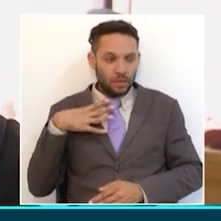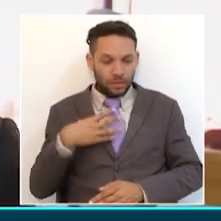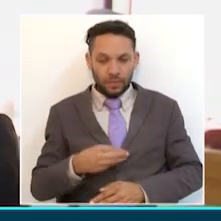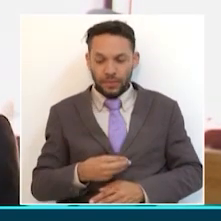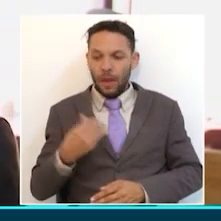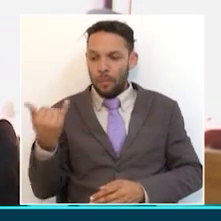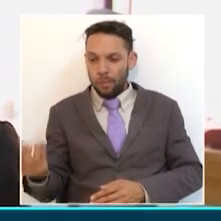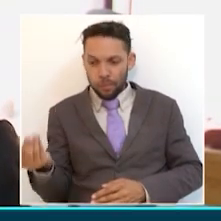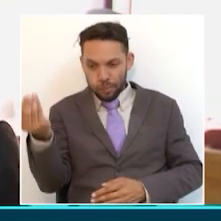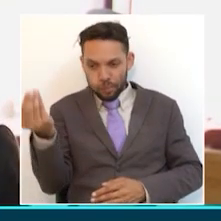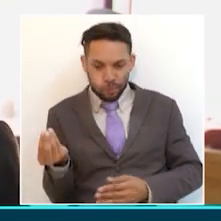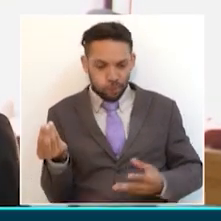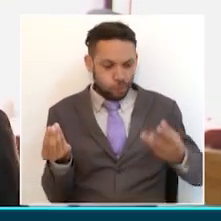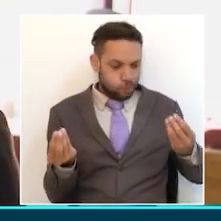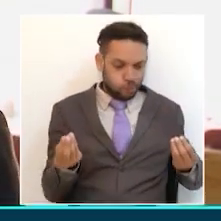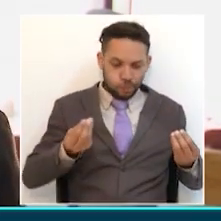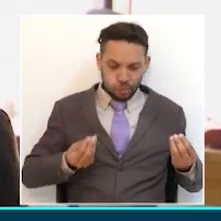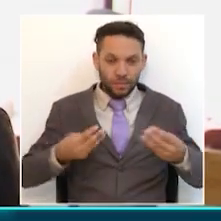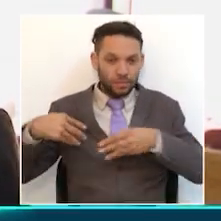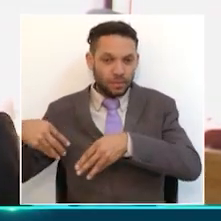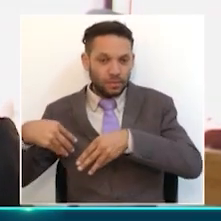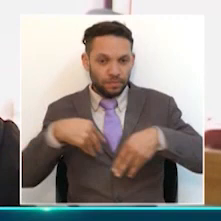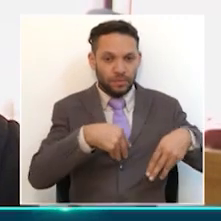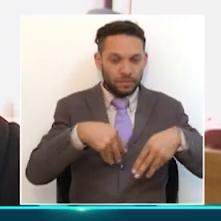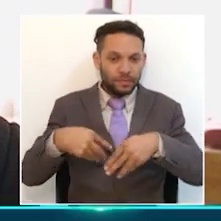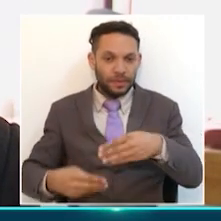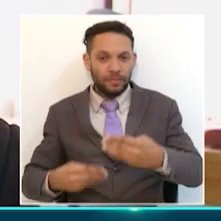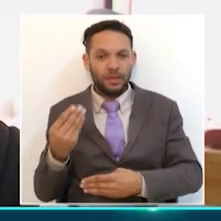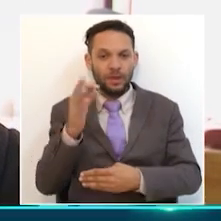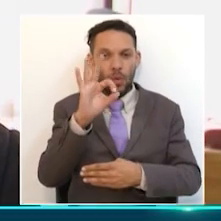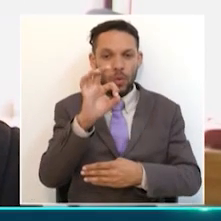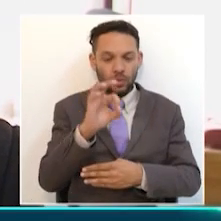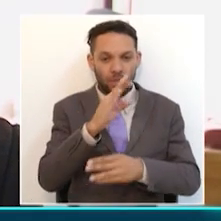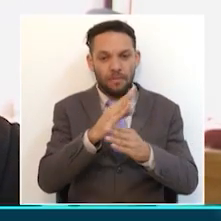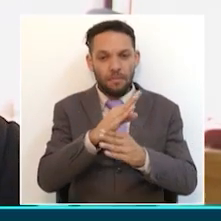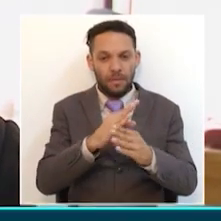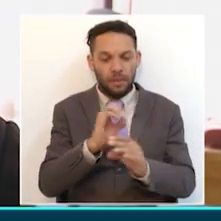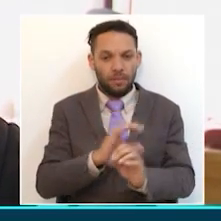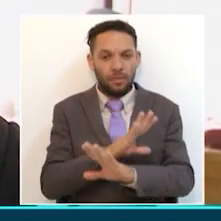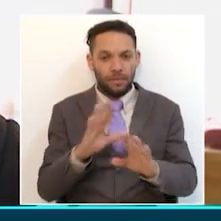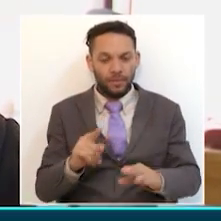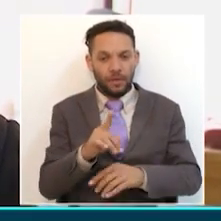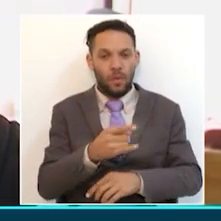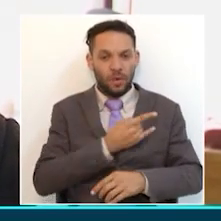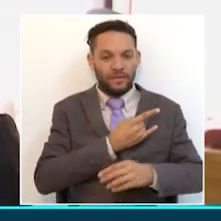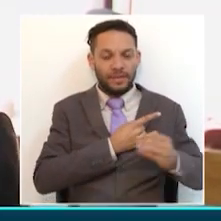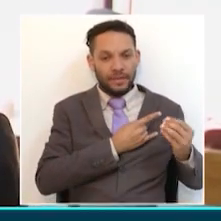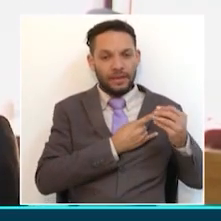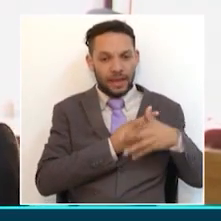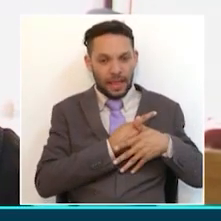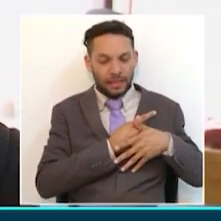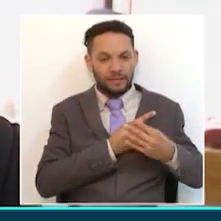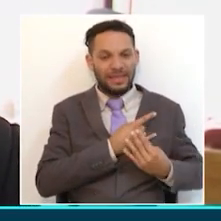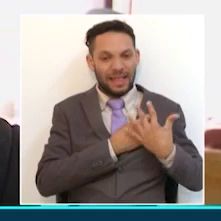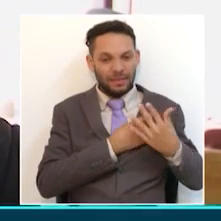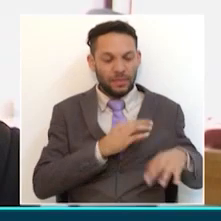Las tres marchas tienen programado que van a salir a las 8:30 de la mañana. La segunda marcha partiría de la Universidad de Caldas, sube por la avenida Linzay, toma la avenida